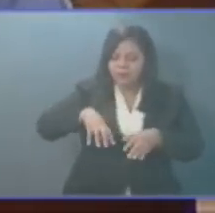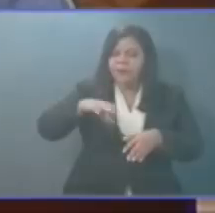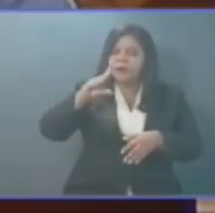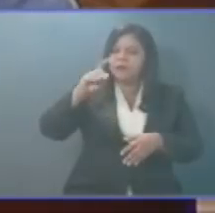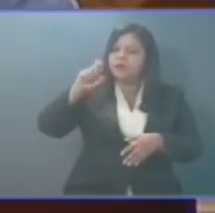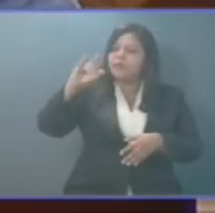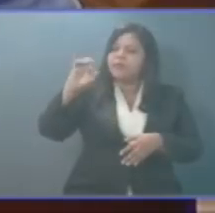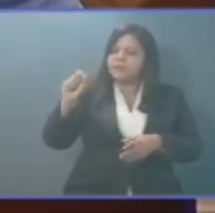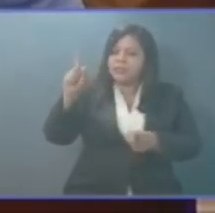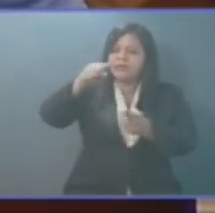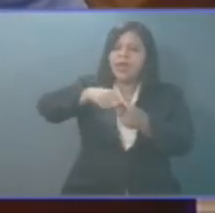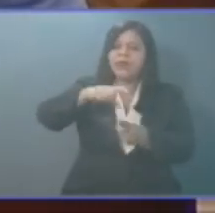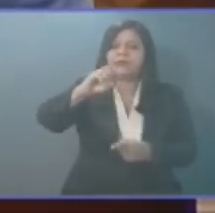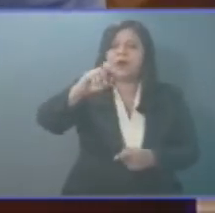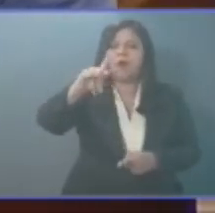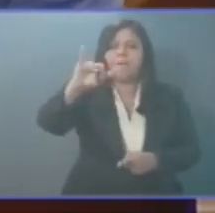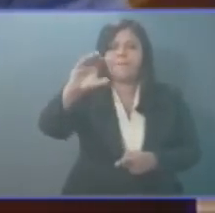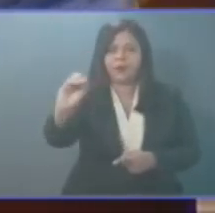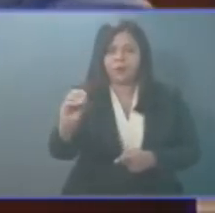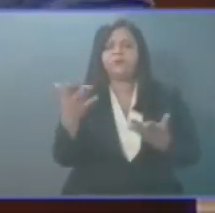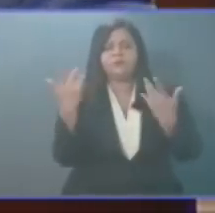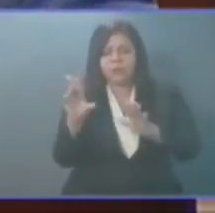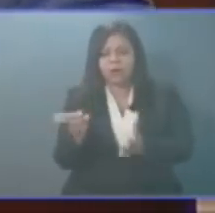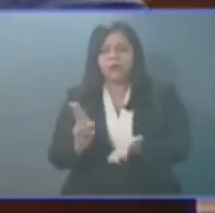proyecto ya fue licitado y adjudicado.